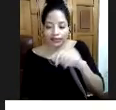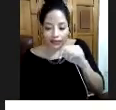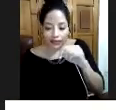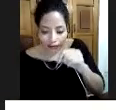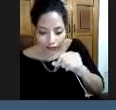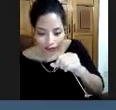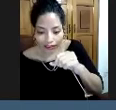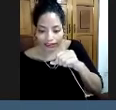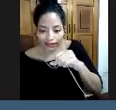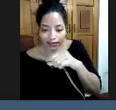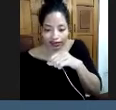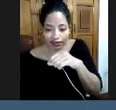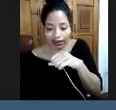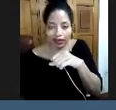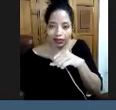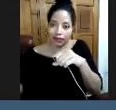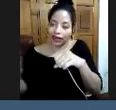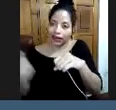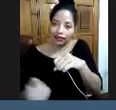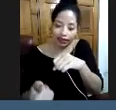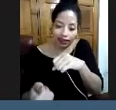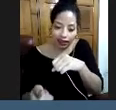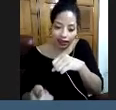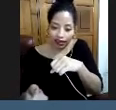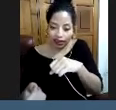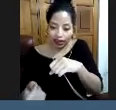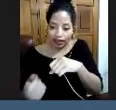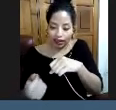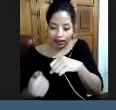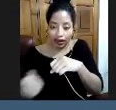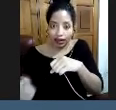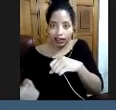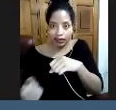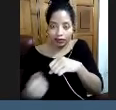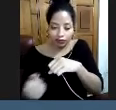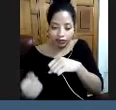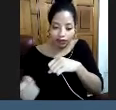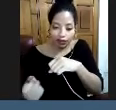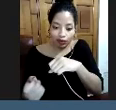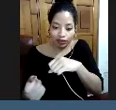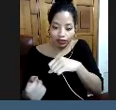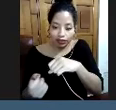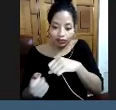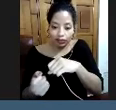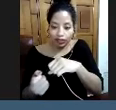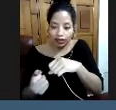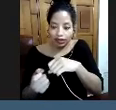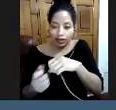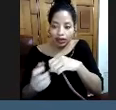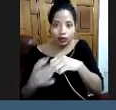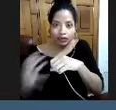Muchas, muchas, muchas gracias, Aileen. Me encanta que la profesora Aileen comenta